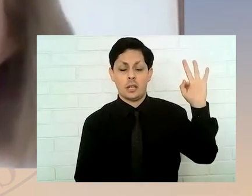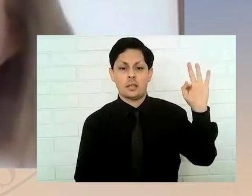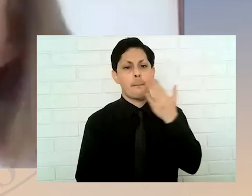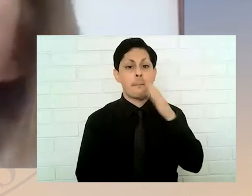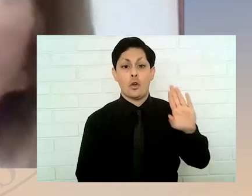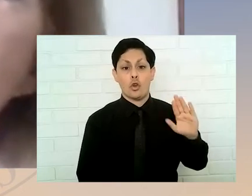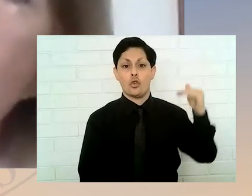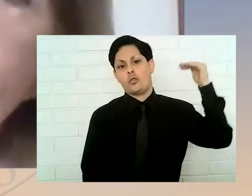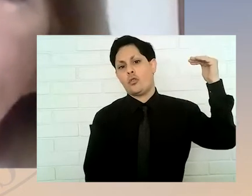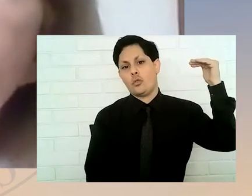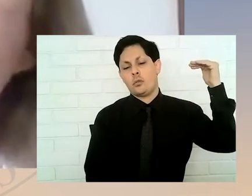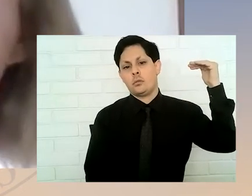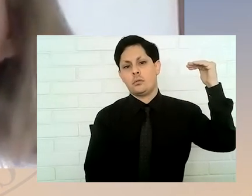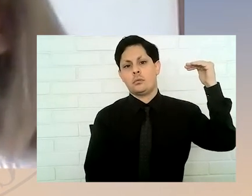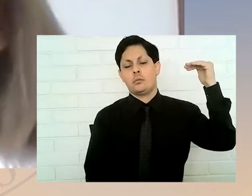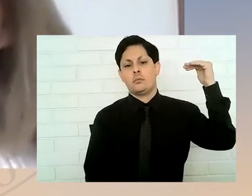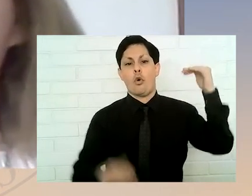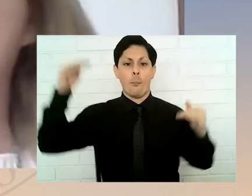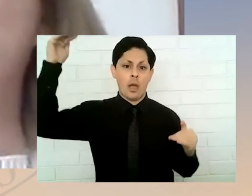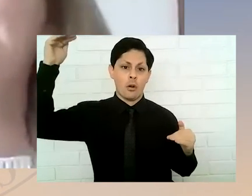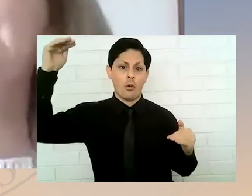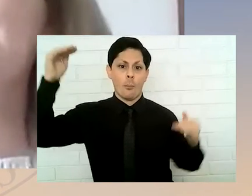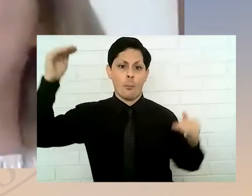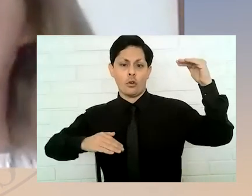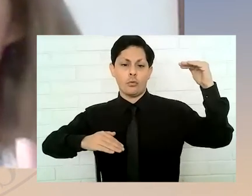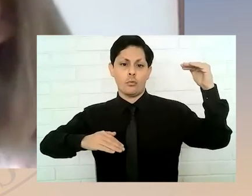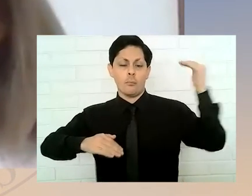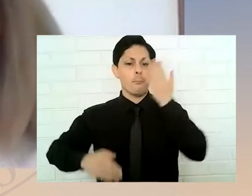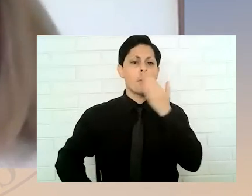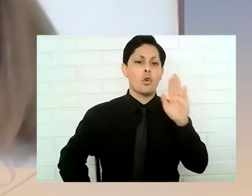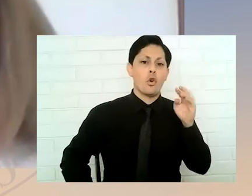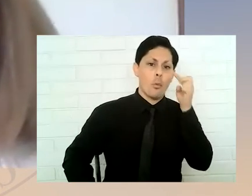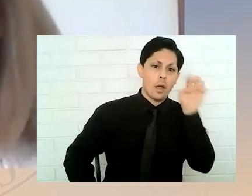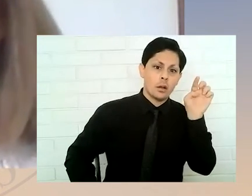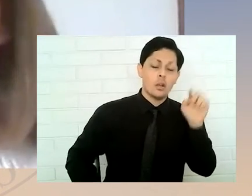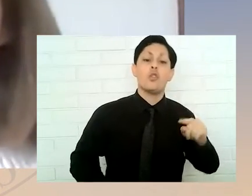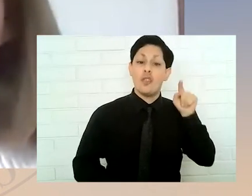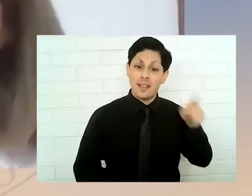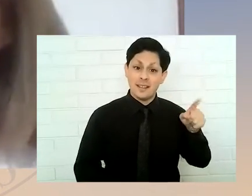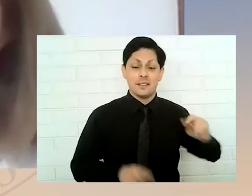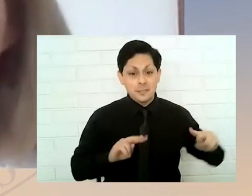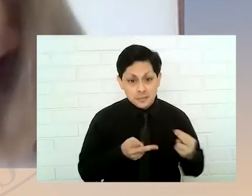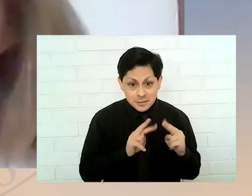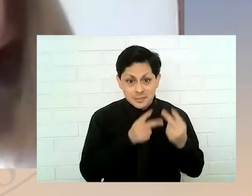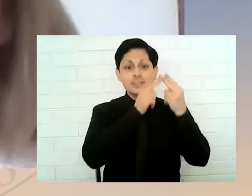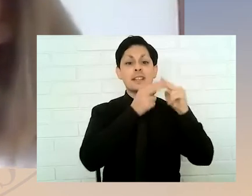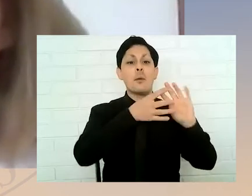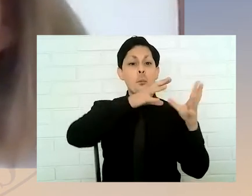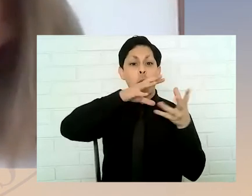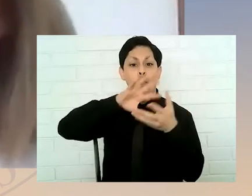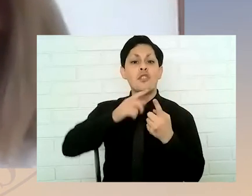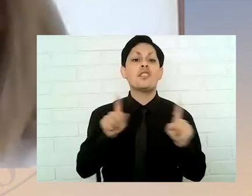ni peor, solo diferente, porque ha hecho sus distinciones de mundo de una forma distinta. Yo